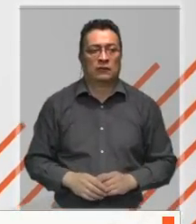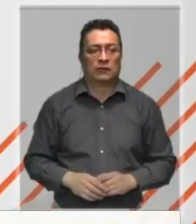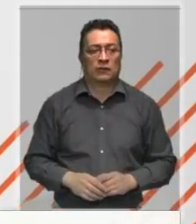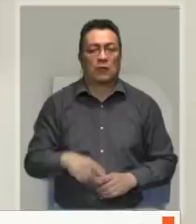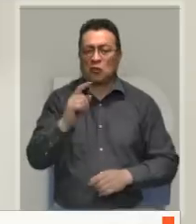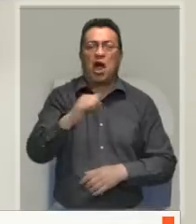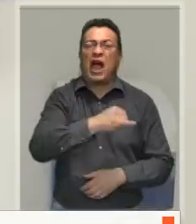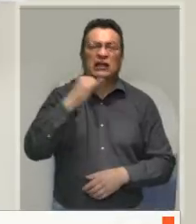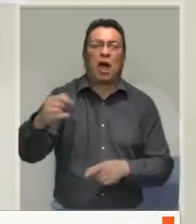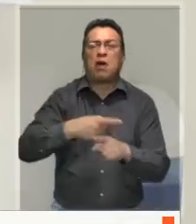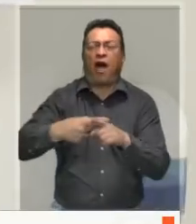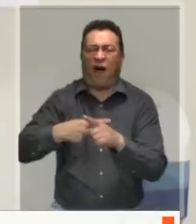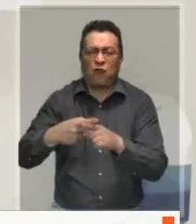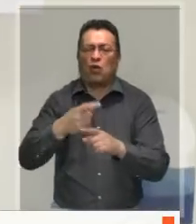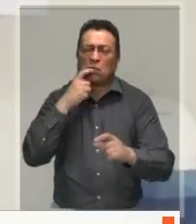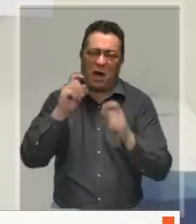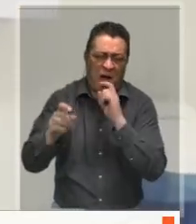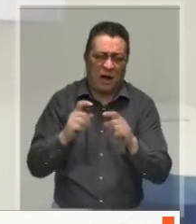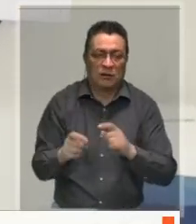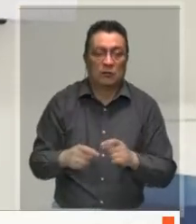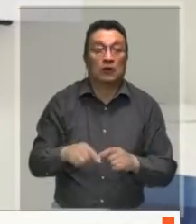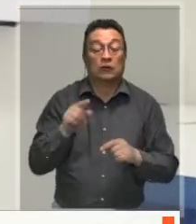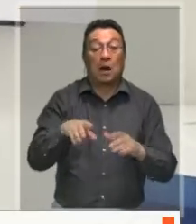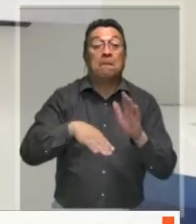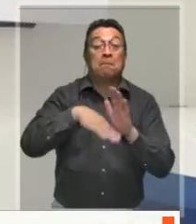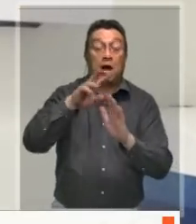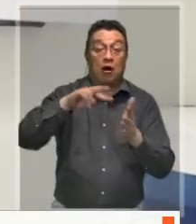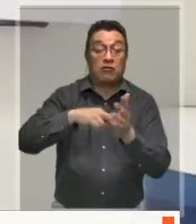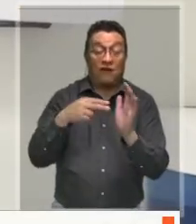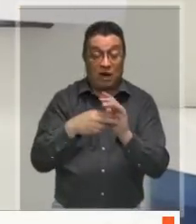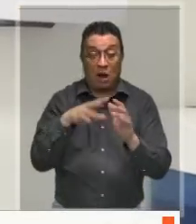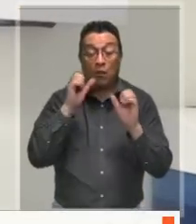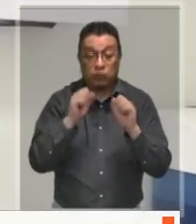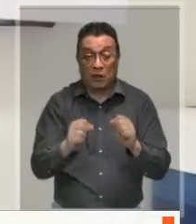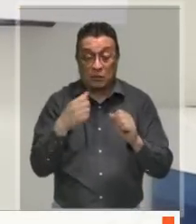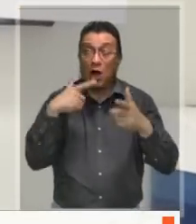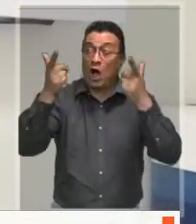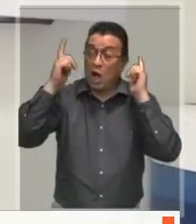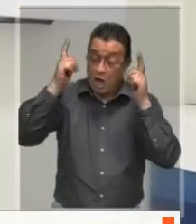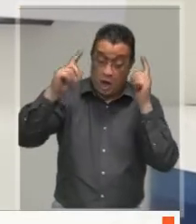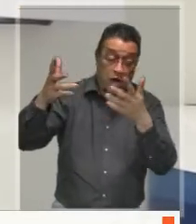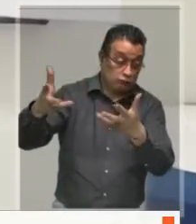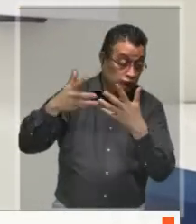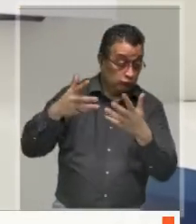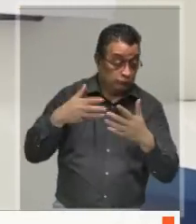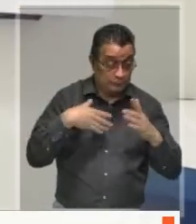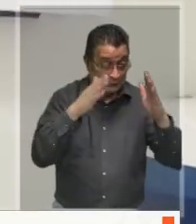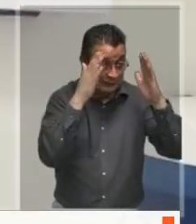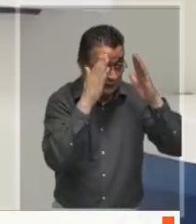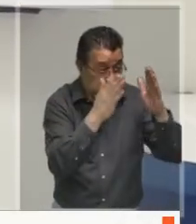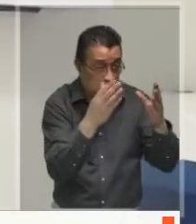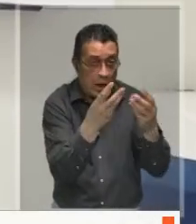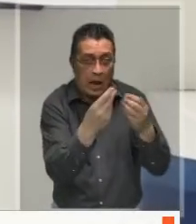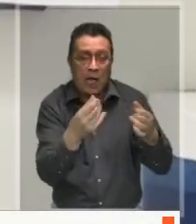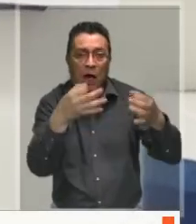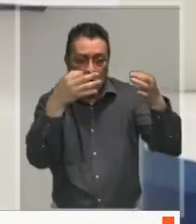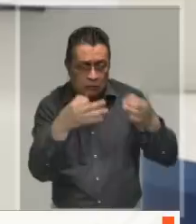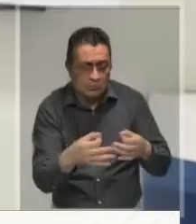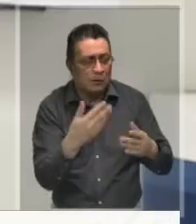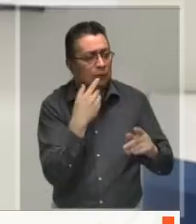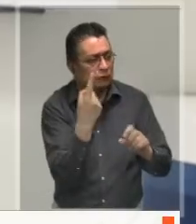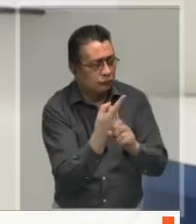La acústica es uno de los principales problemas, ya que no podemos entregar una atención de calidad y oportuna a los